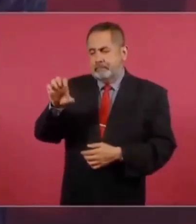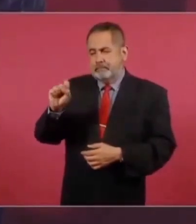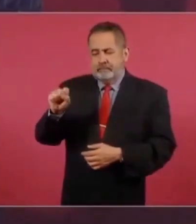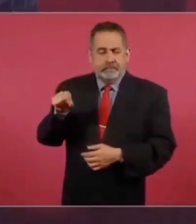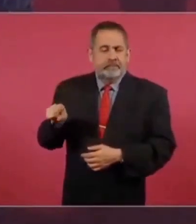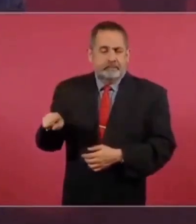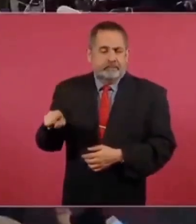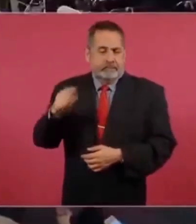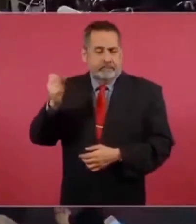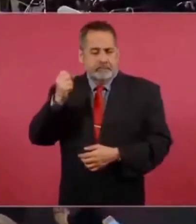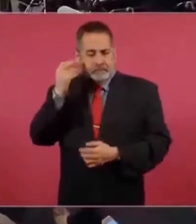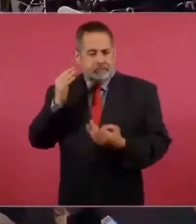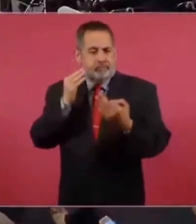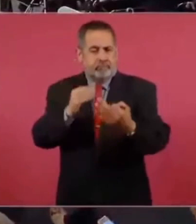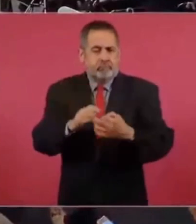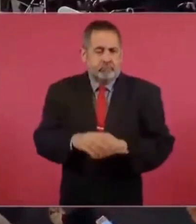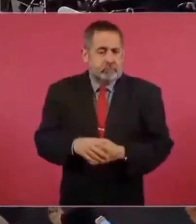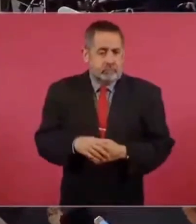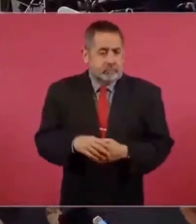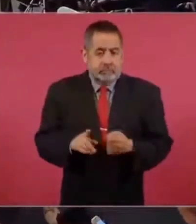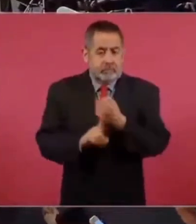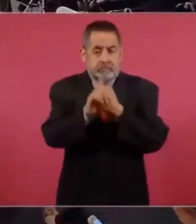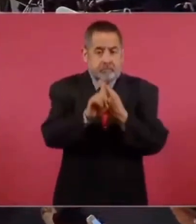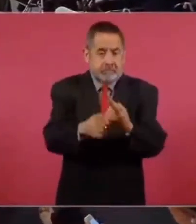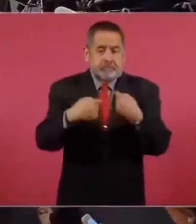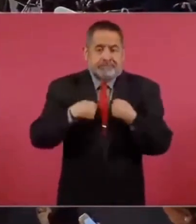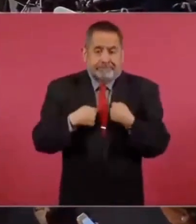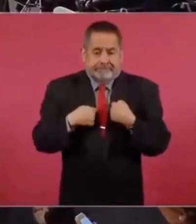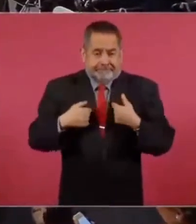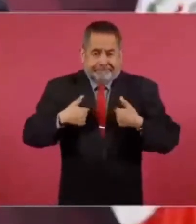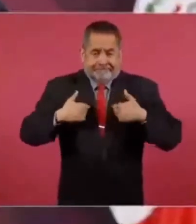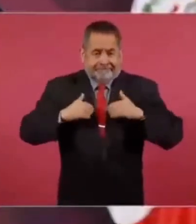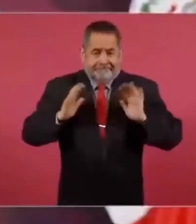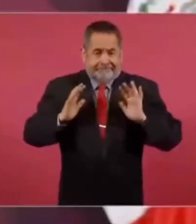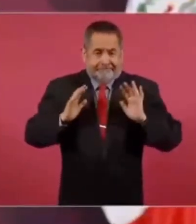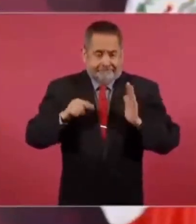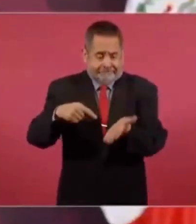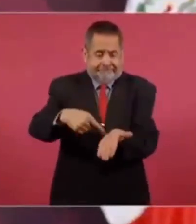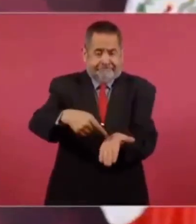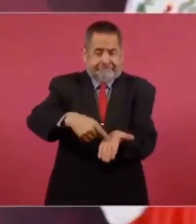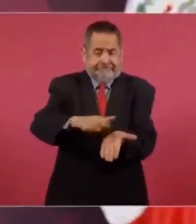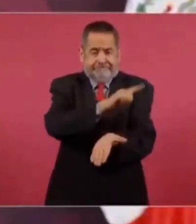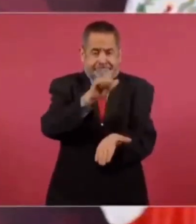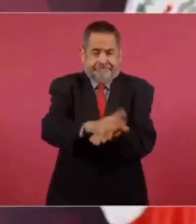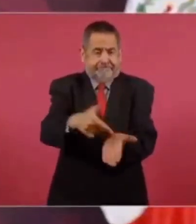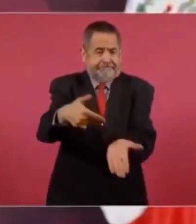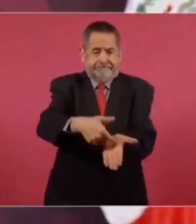en una comparecencia, no es conmigo, decía, es con la ley.